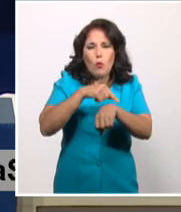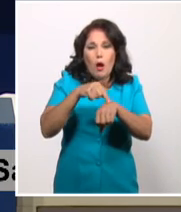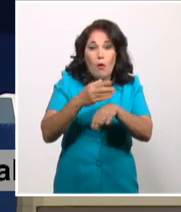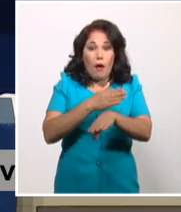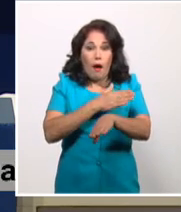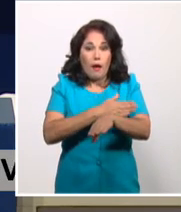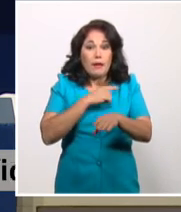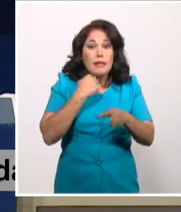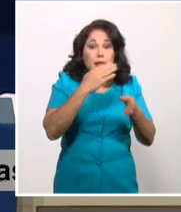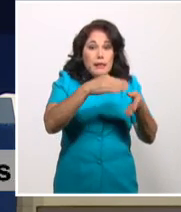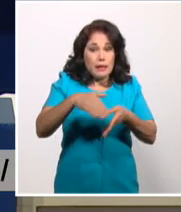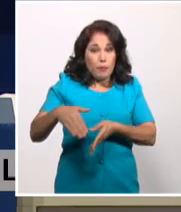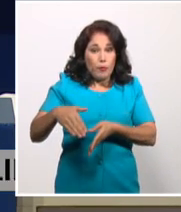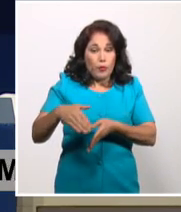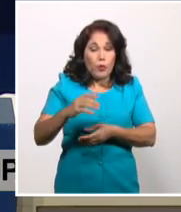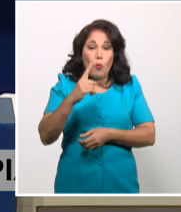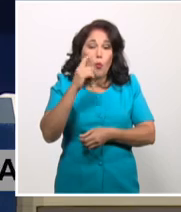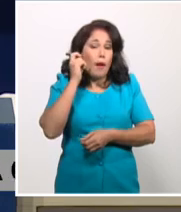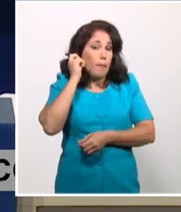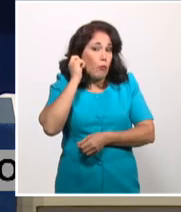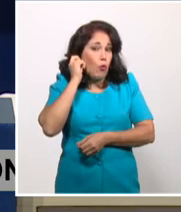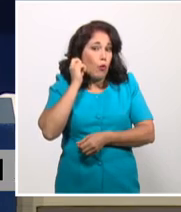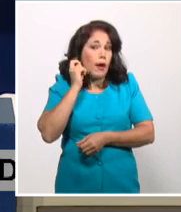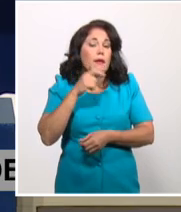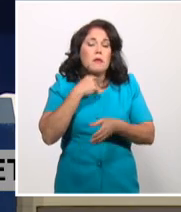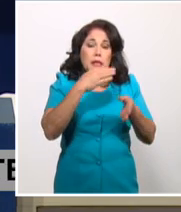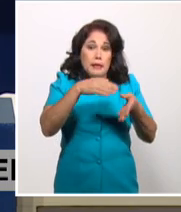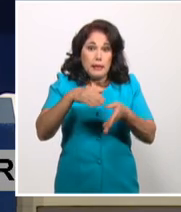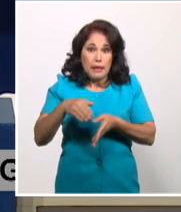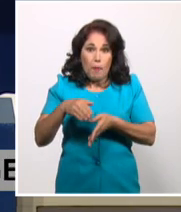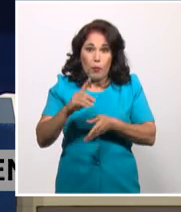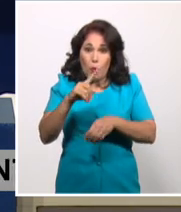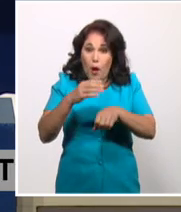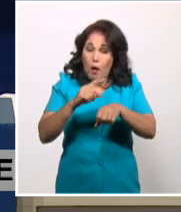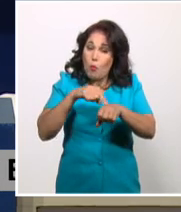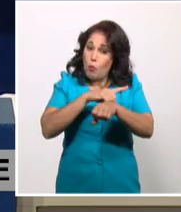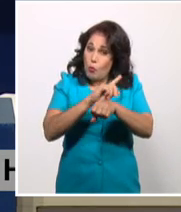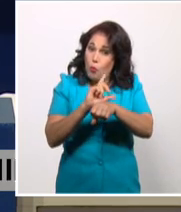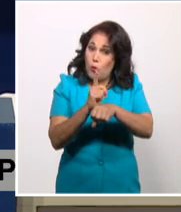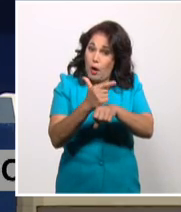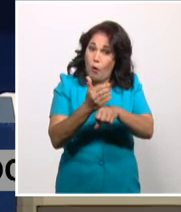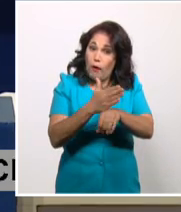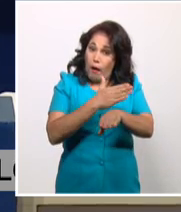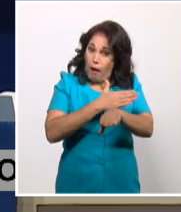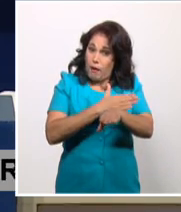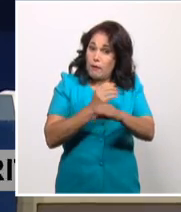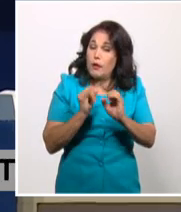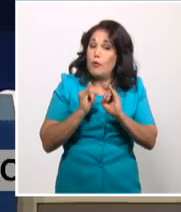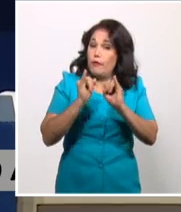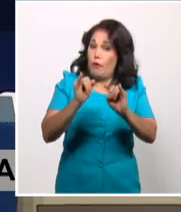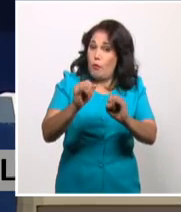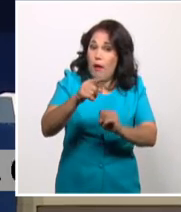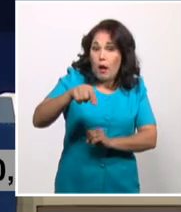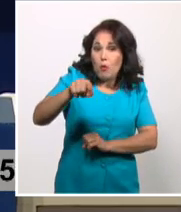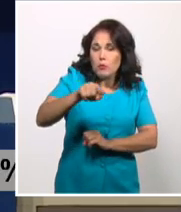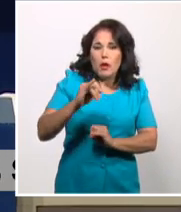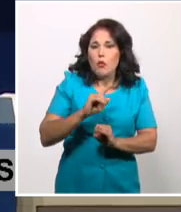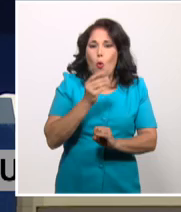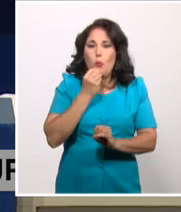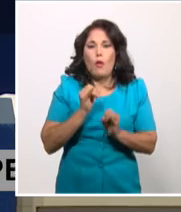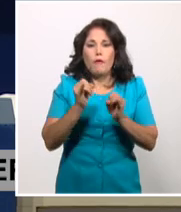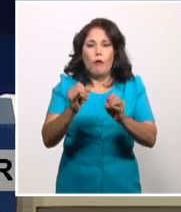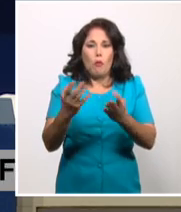había fallecido una paciente, una señora de una edad avanzada, y yo no lo informé